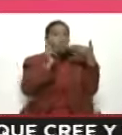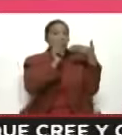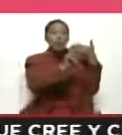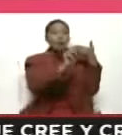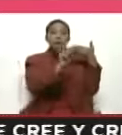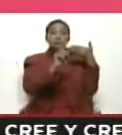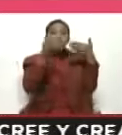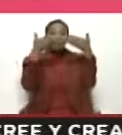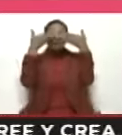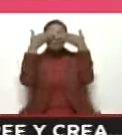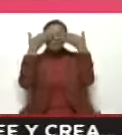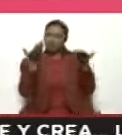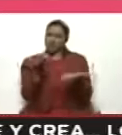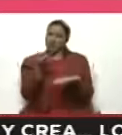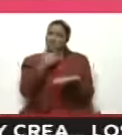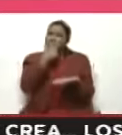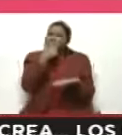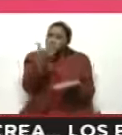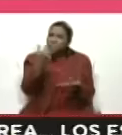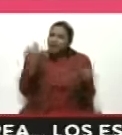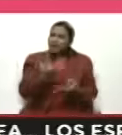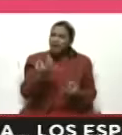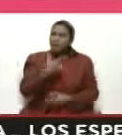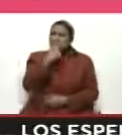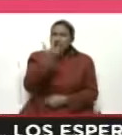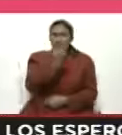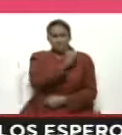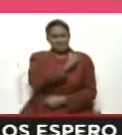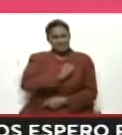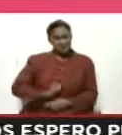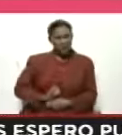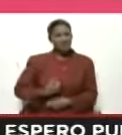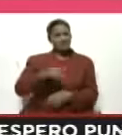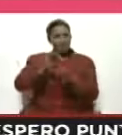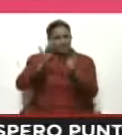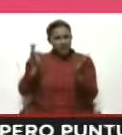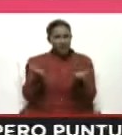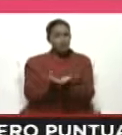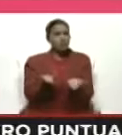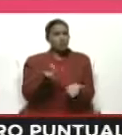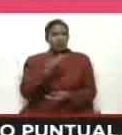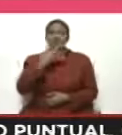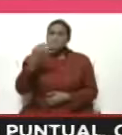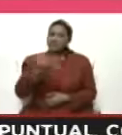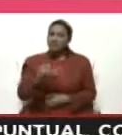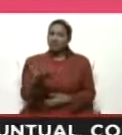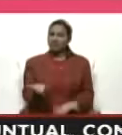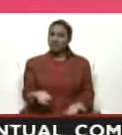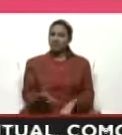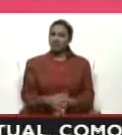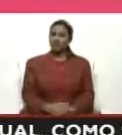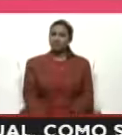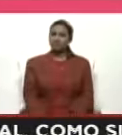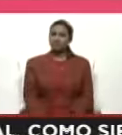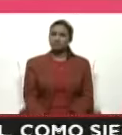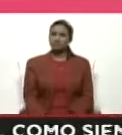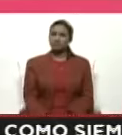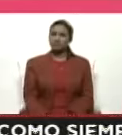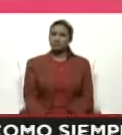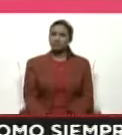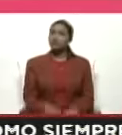Vergüenza dan. Son una vergüenza para el mundo quienes dirigen esos organismos. Son